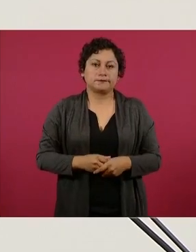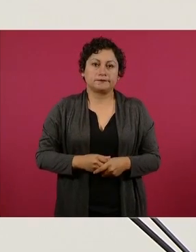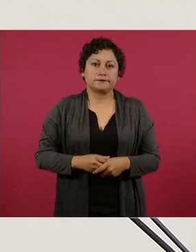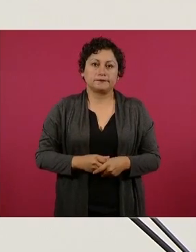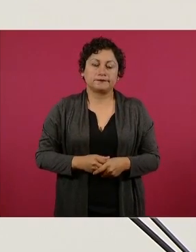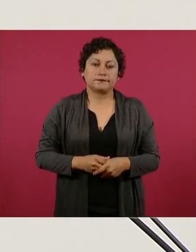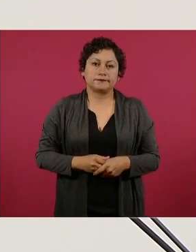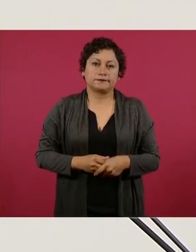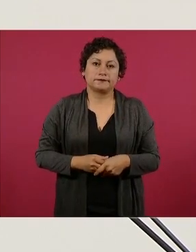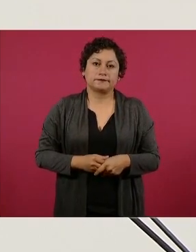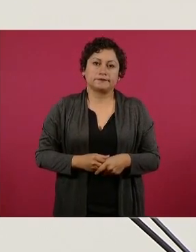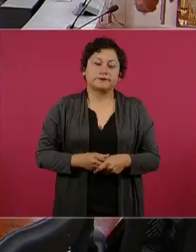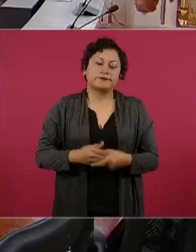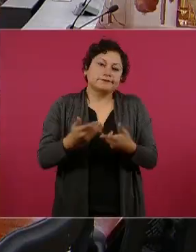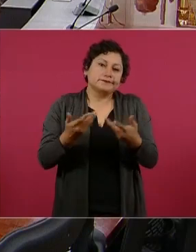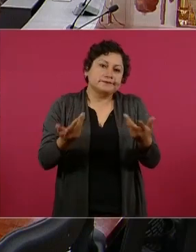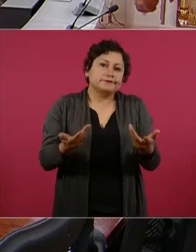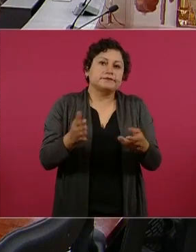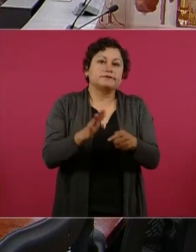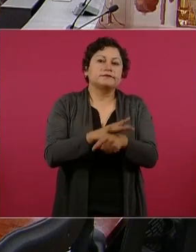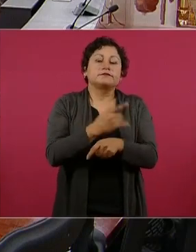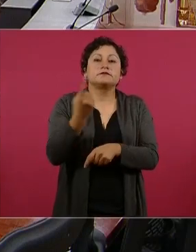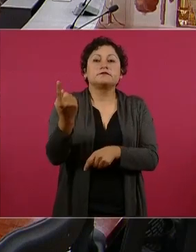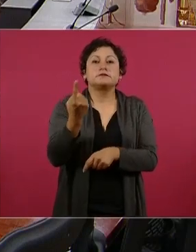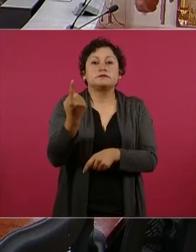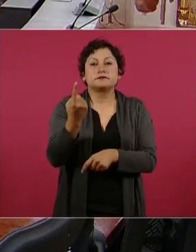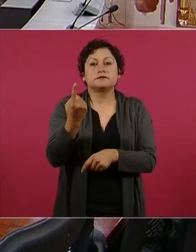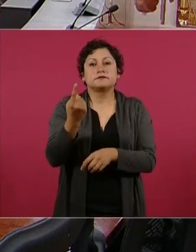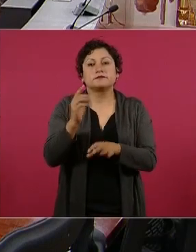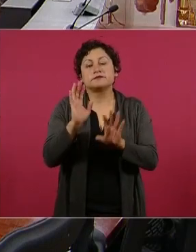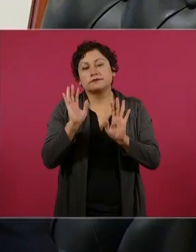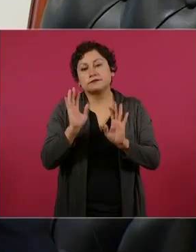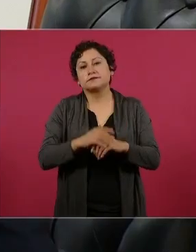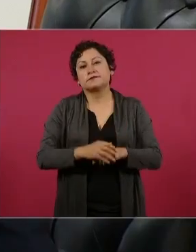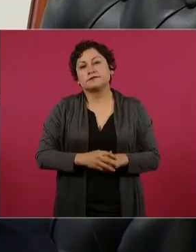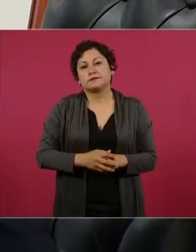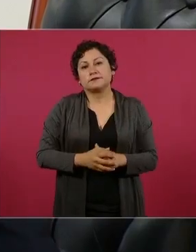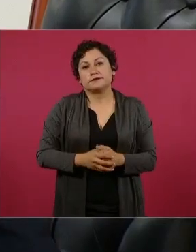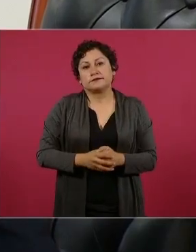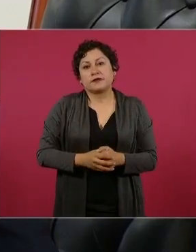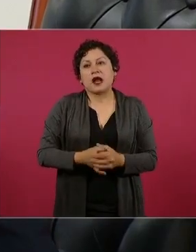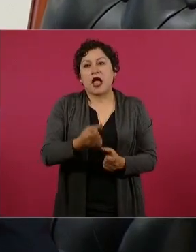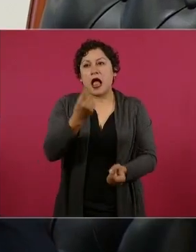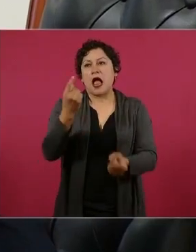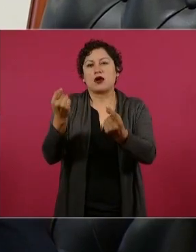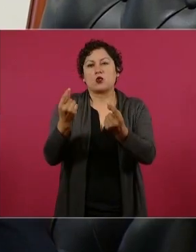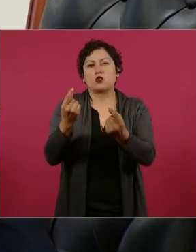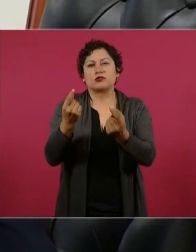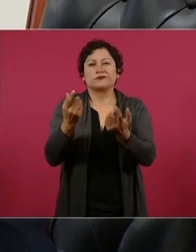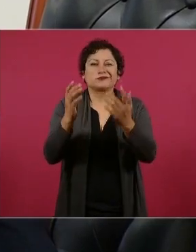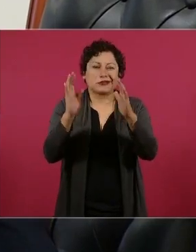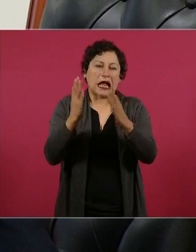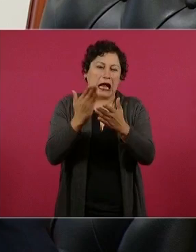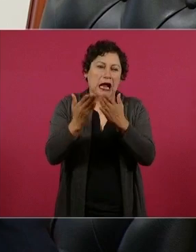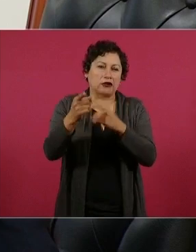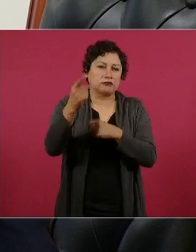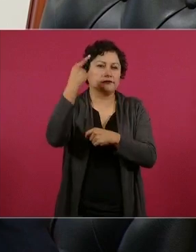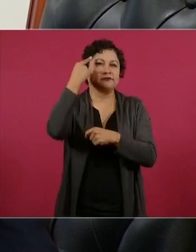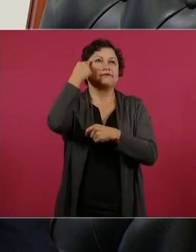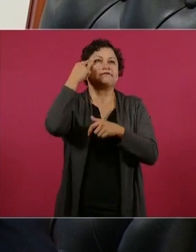que no es como algunos ya ahora se están dando cuenta, que